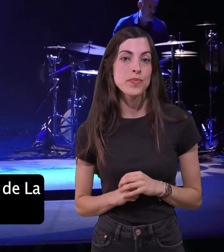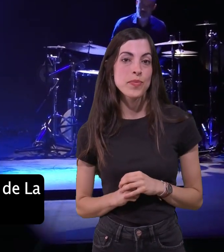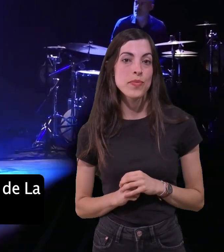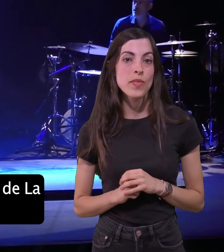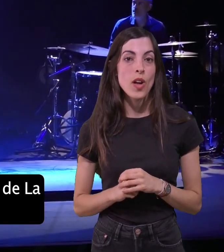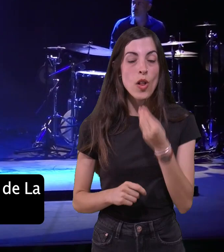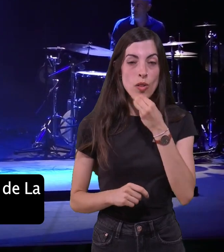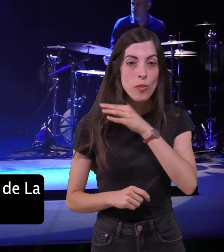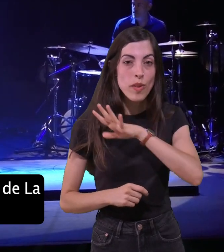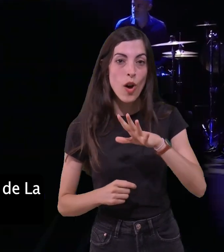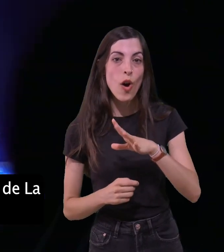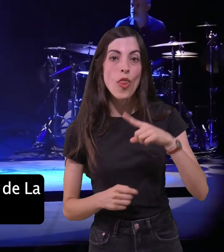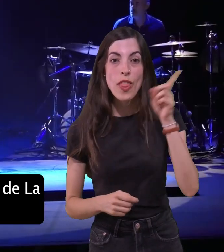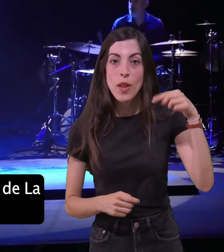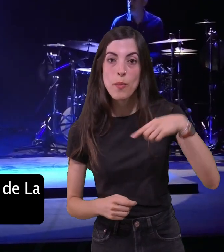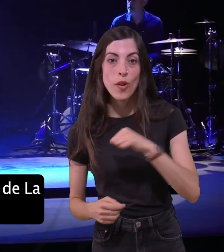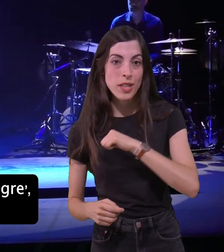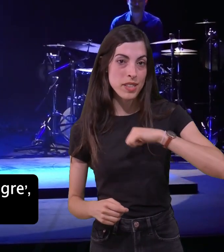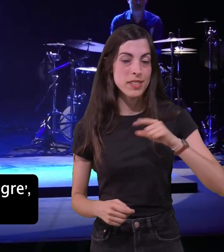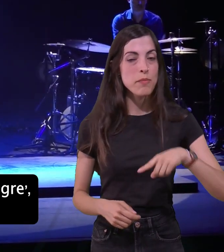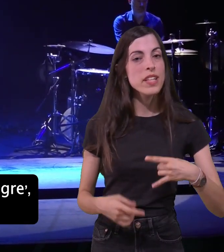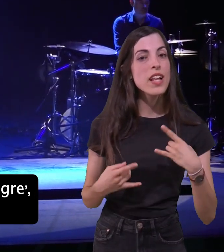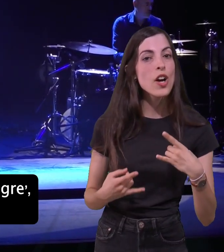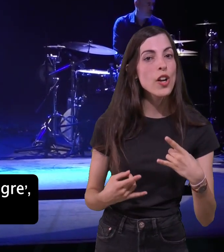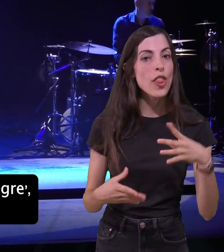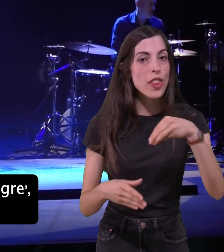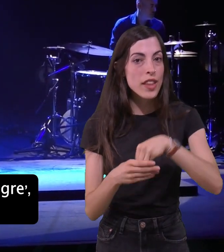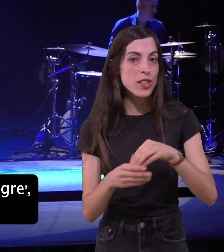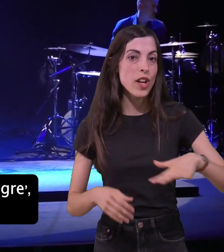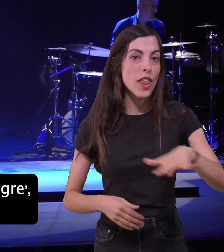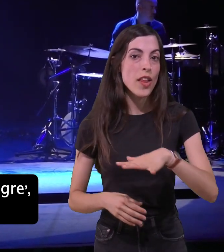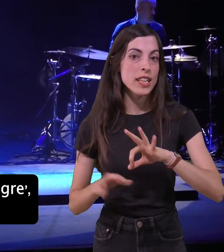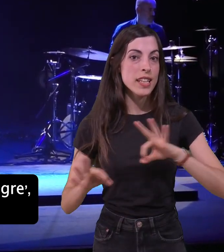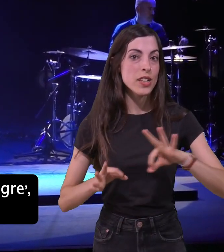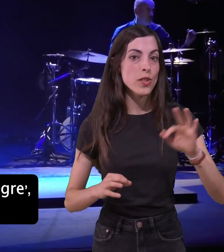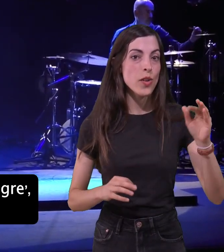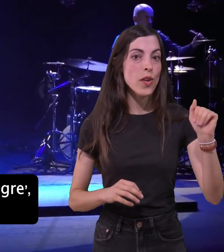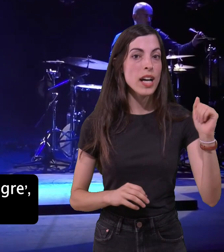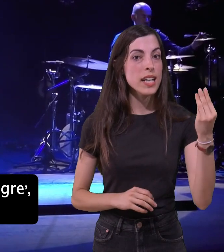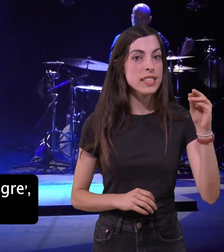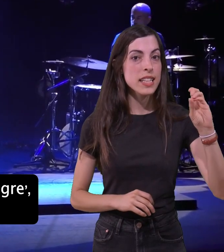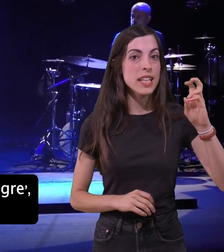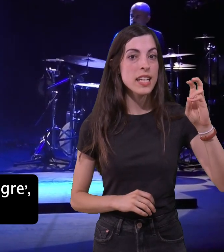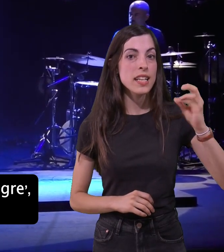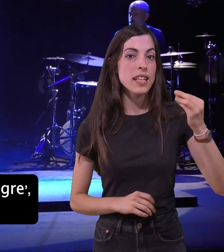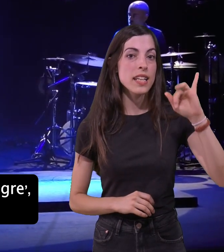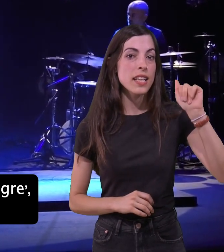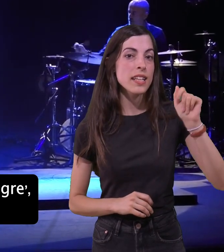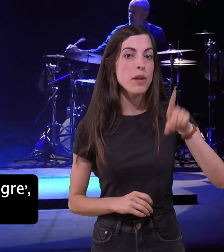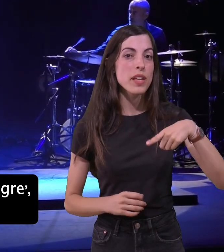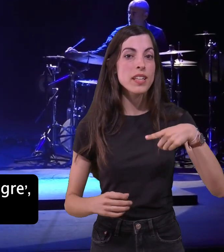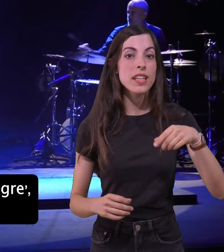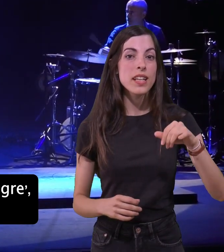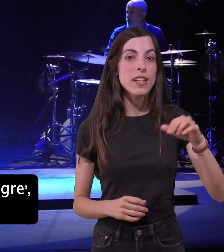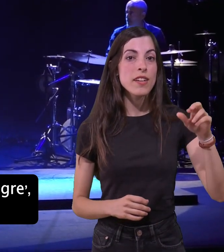rock, en el Teatro de la Serquía y la actuación de Israel Fernández en el Gran Teatro, con su trabajo Pura Sangre, para el que ya